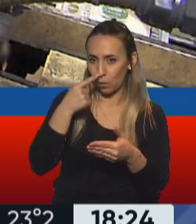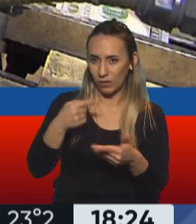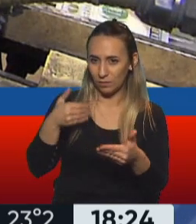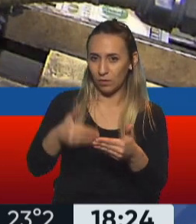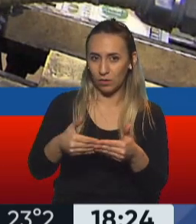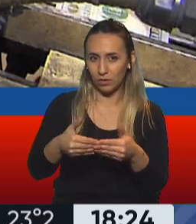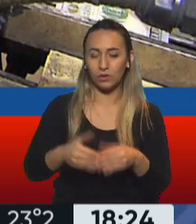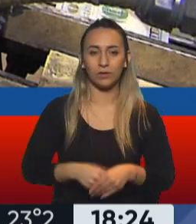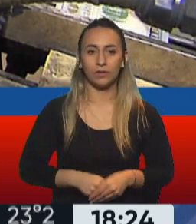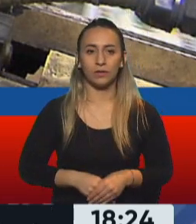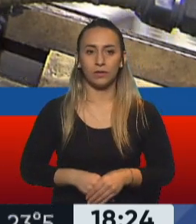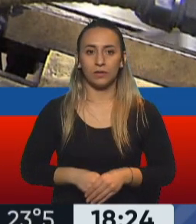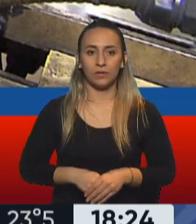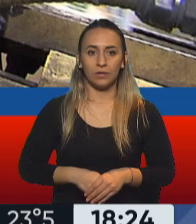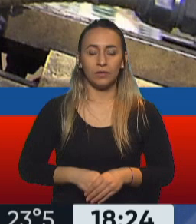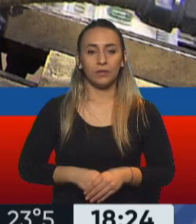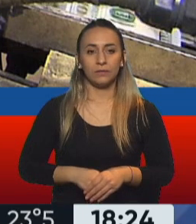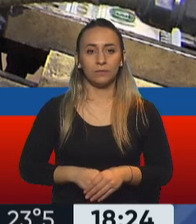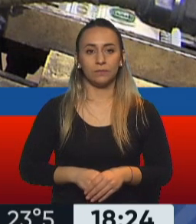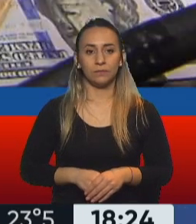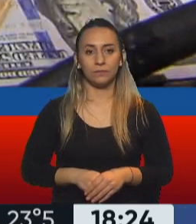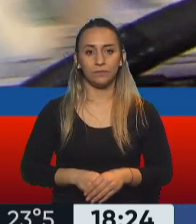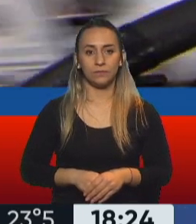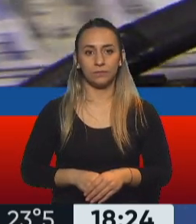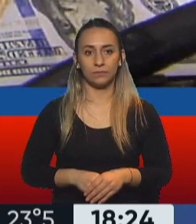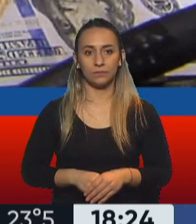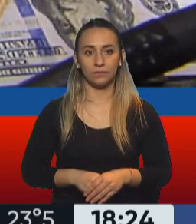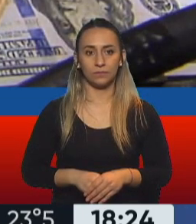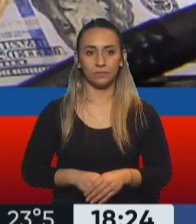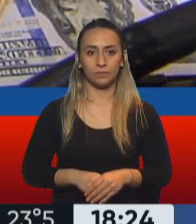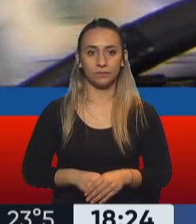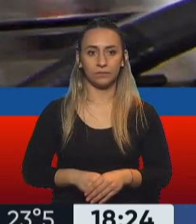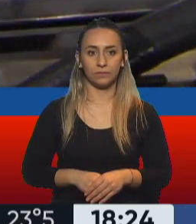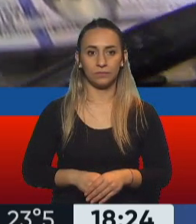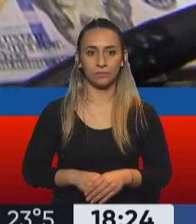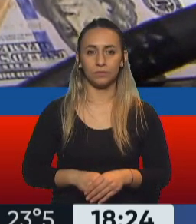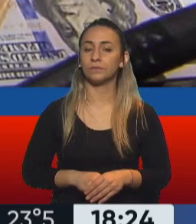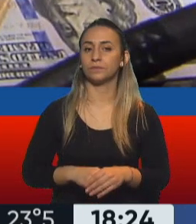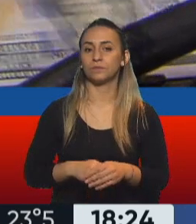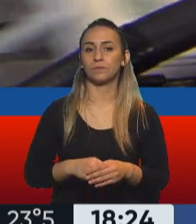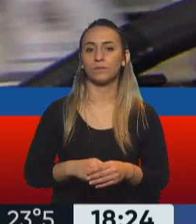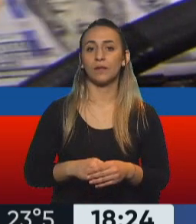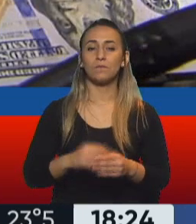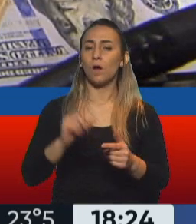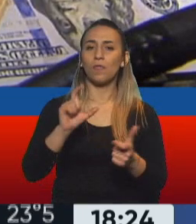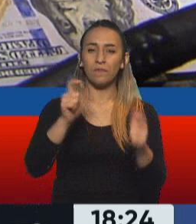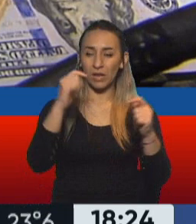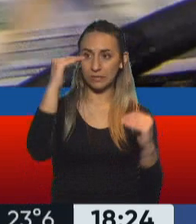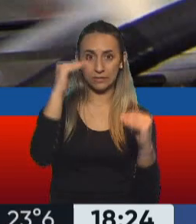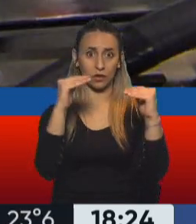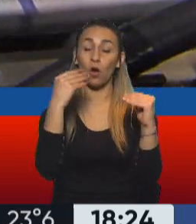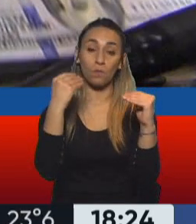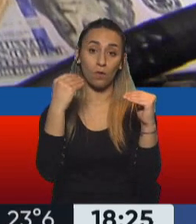sí. No, que te decía, Feli, digamos, que a grandes rasgos, digamos, hay dos maneras de cerrar la brecha. O bien haces